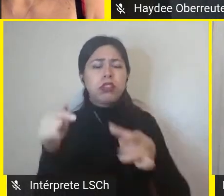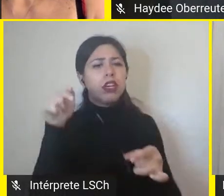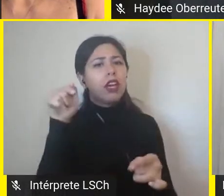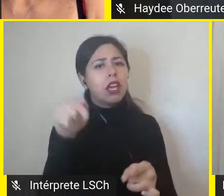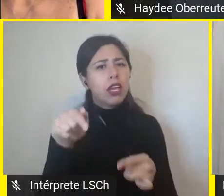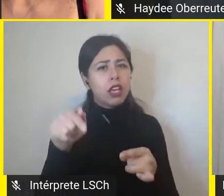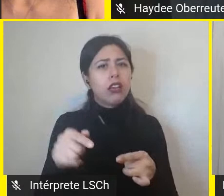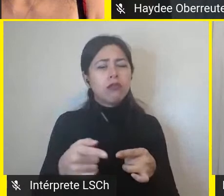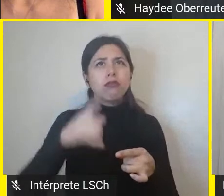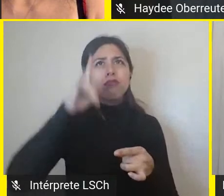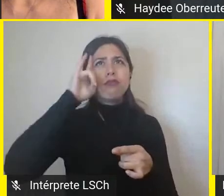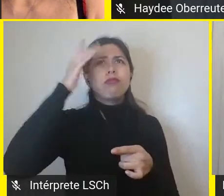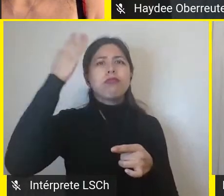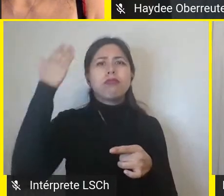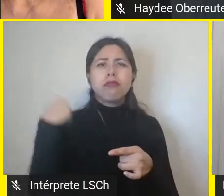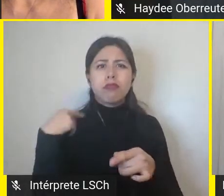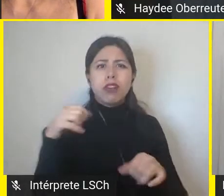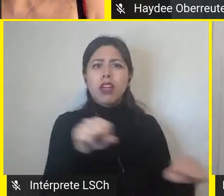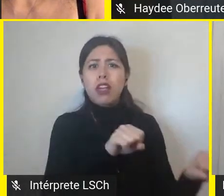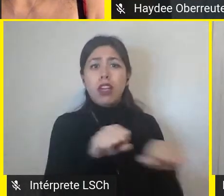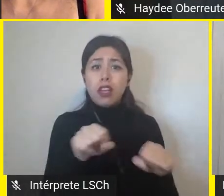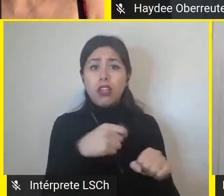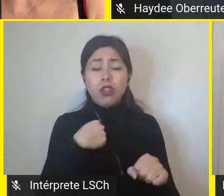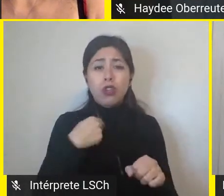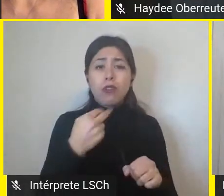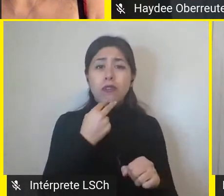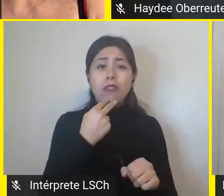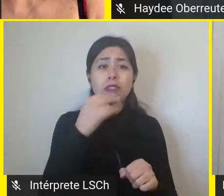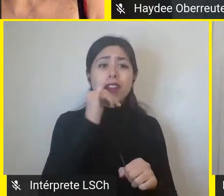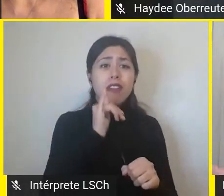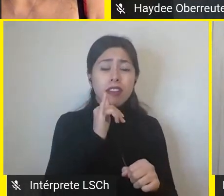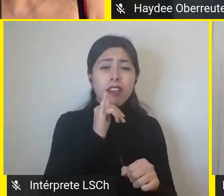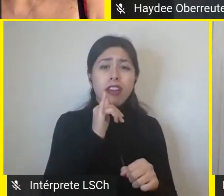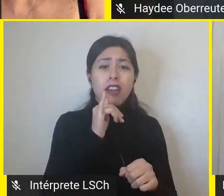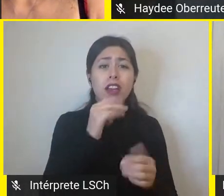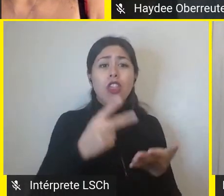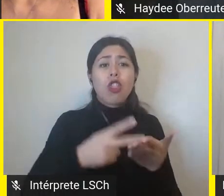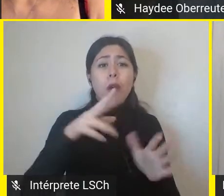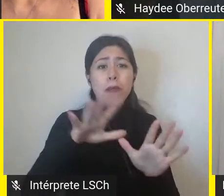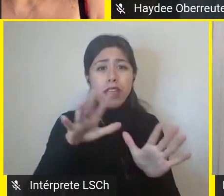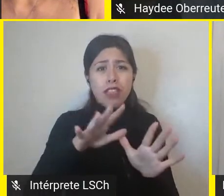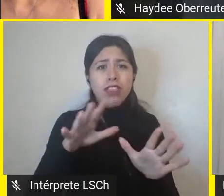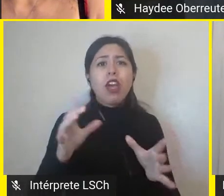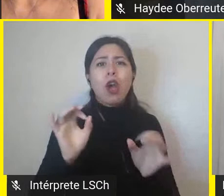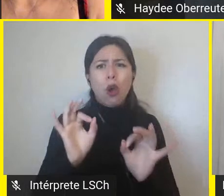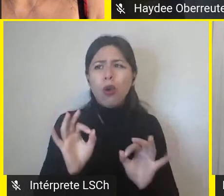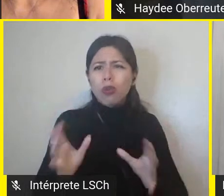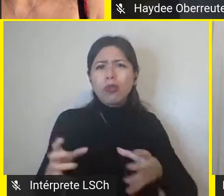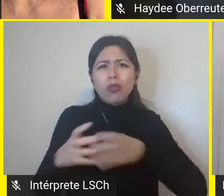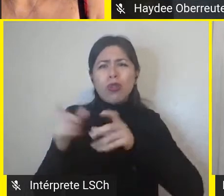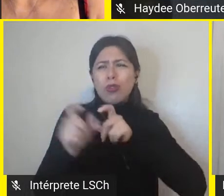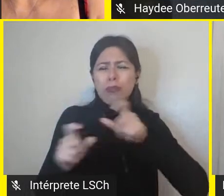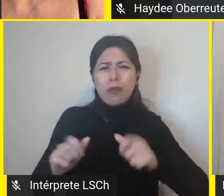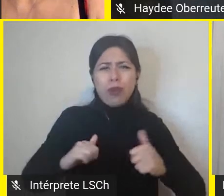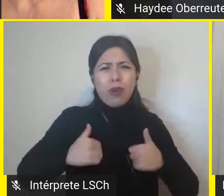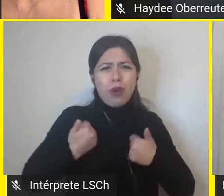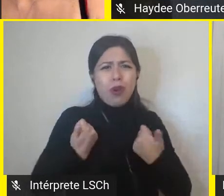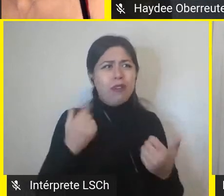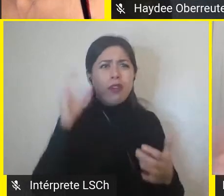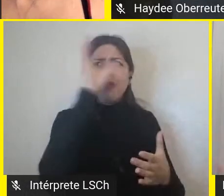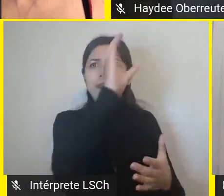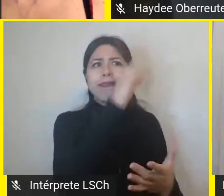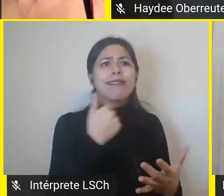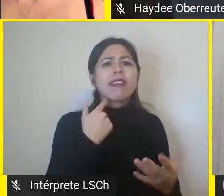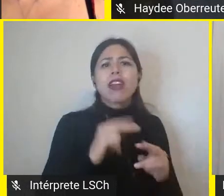con el terremoto en 2010, cuando yo vivía en Iquique, cuando también me encontré con un grupo de jóvenes que estábamos buscando qué podríamos hacer desde Iquique, y terminamos